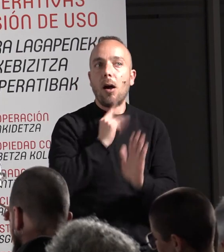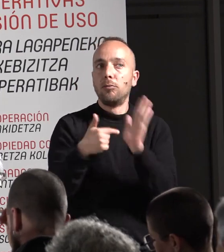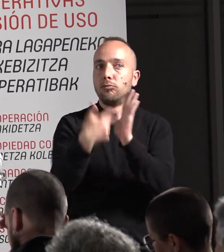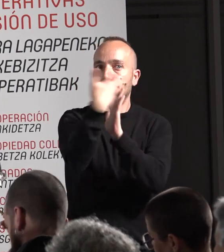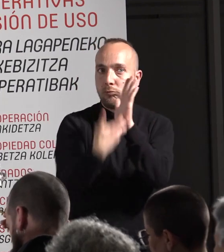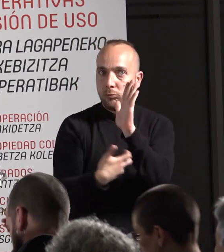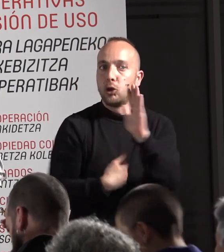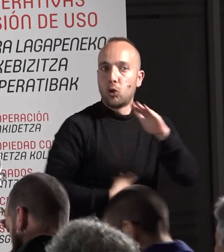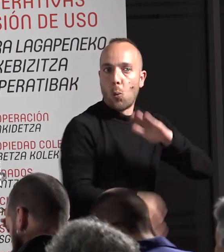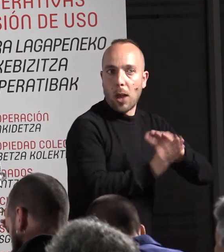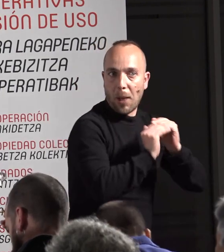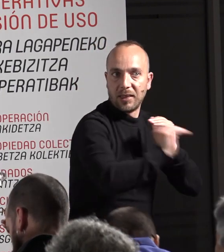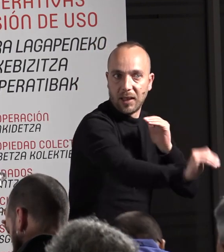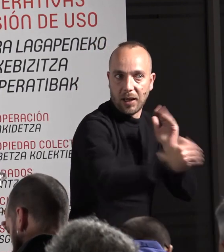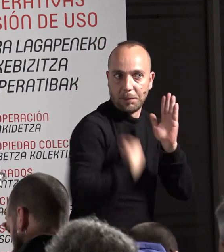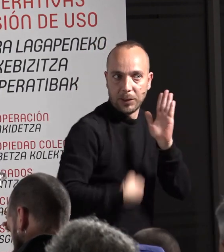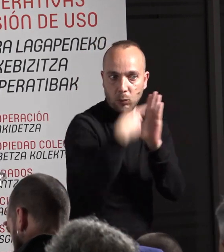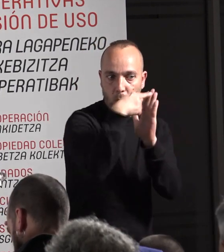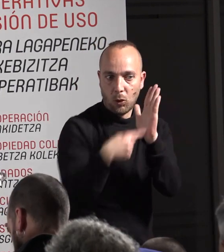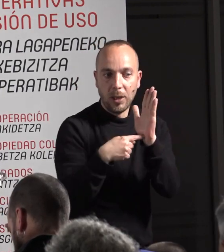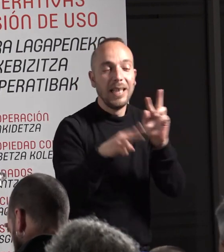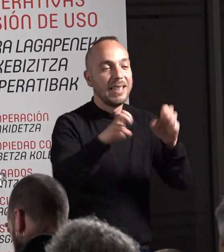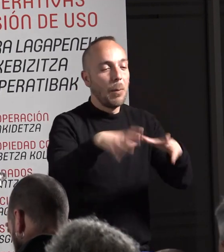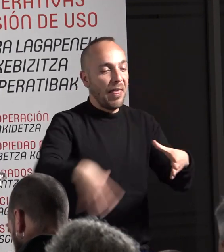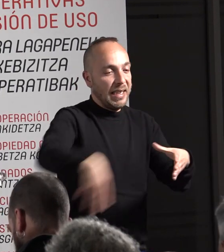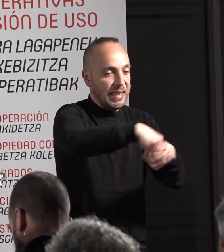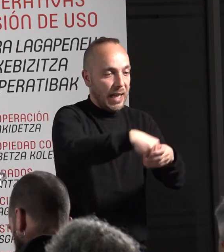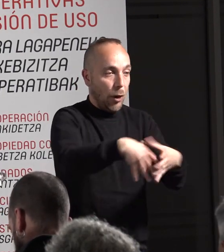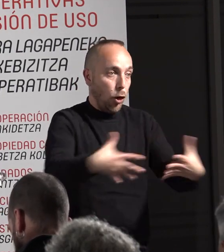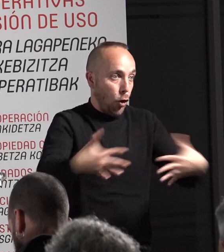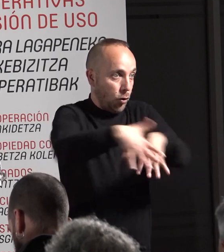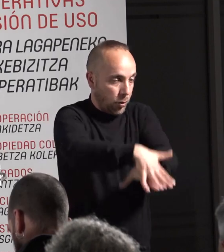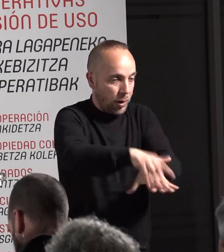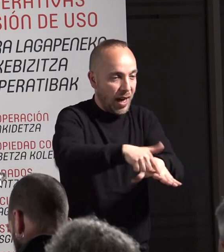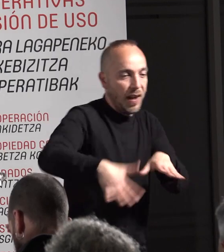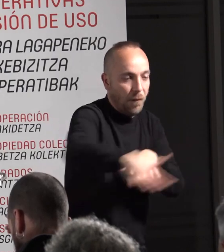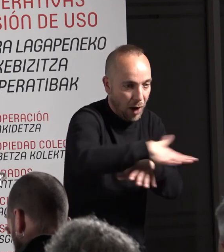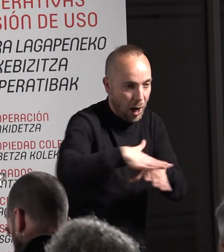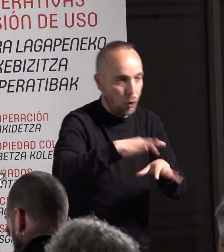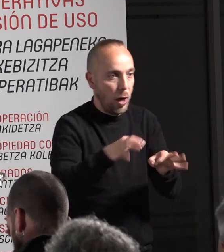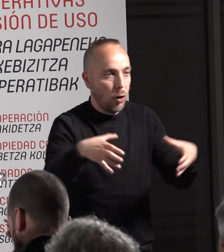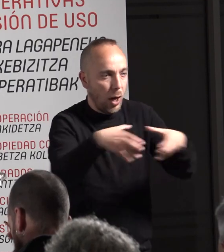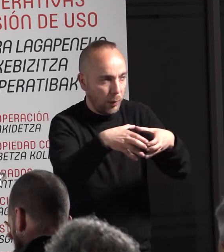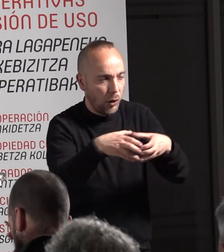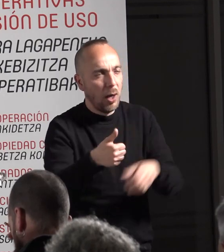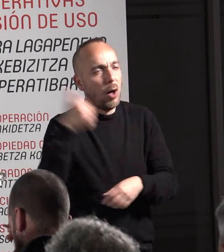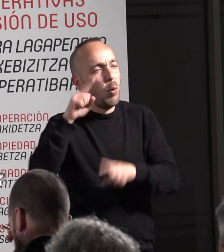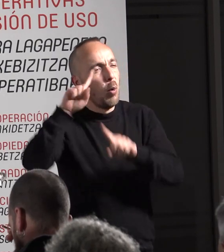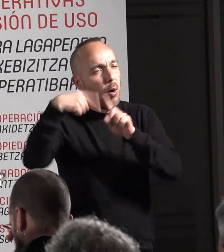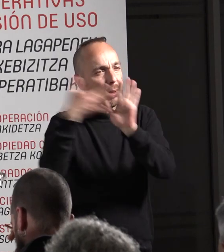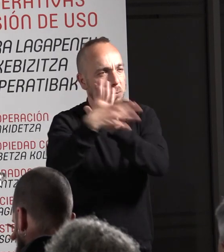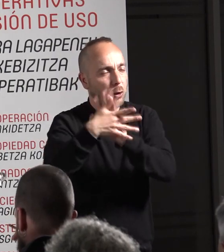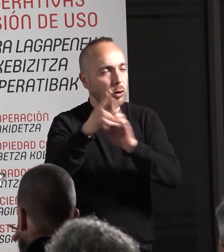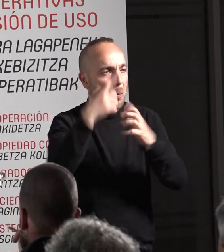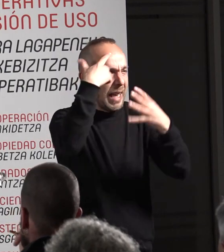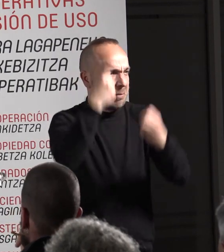manteniendo. Y en términos de inserción en el barrio, en la colectividad, por ejemplo, después hablaremos de los seniors, que especialmente